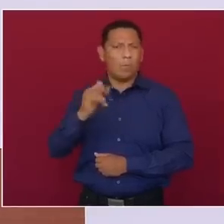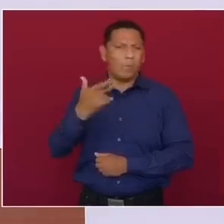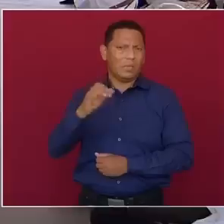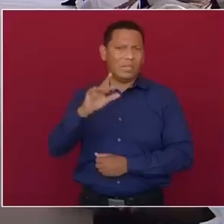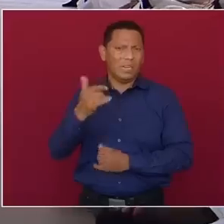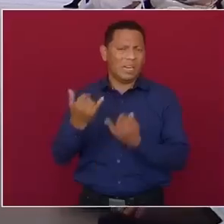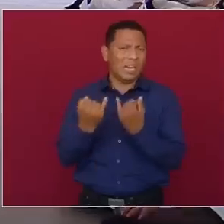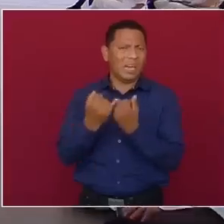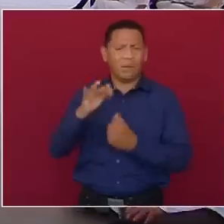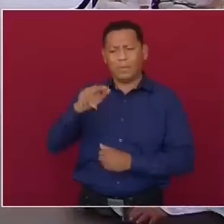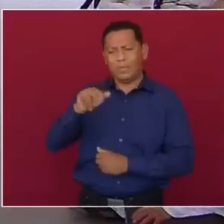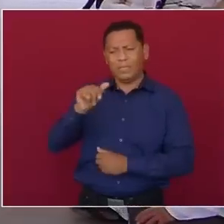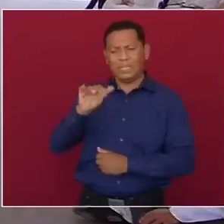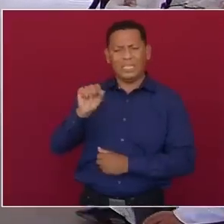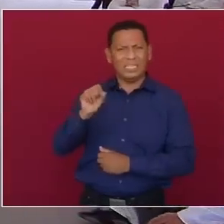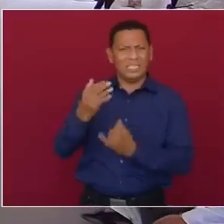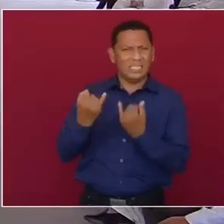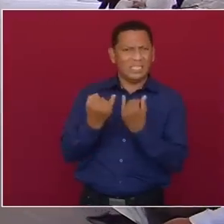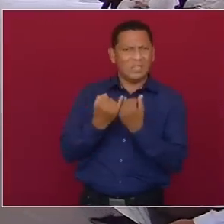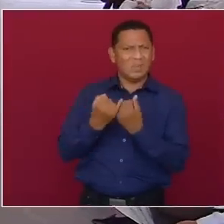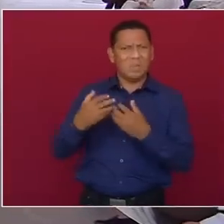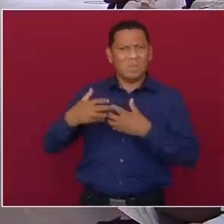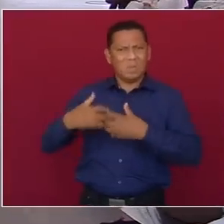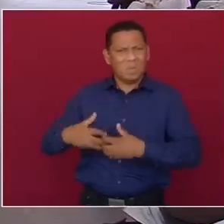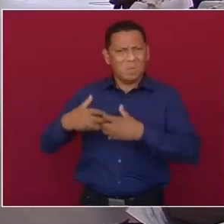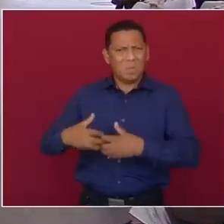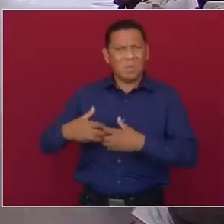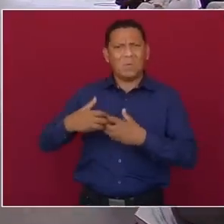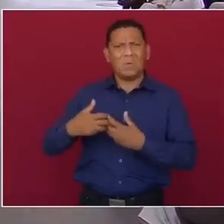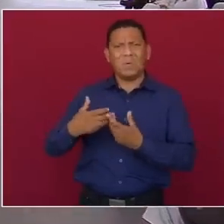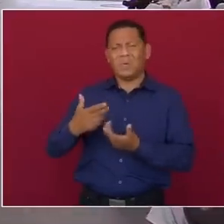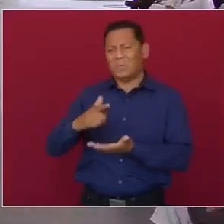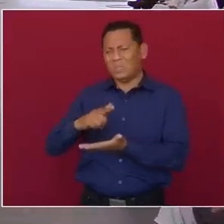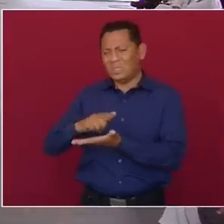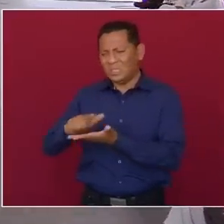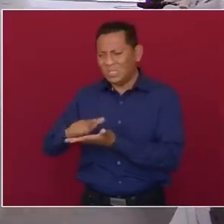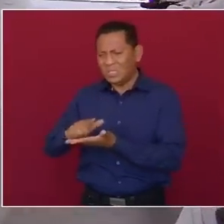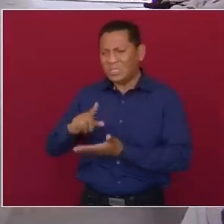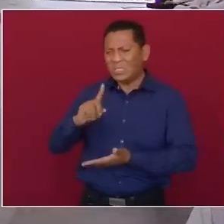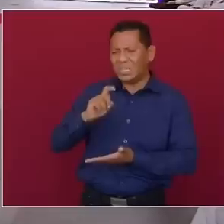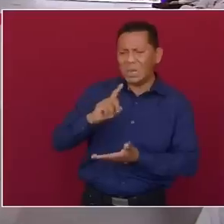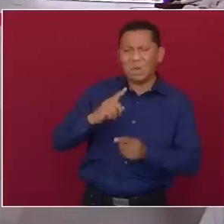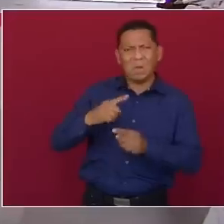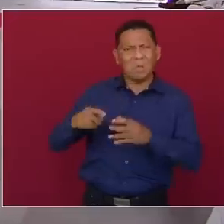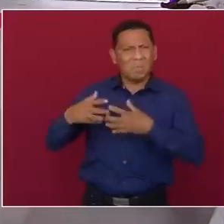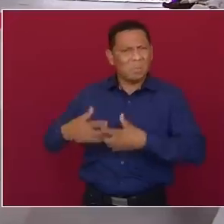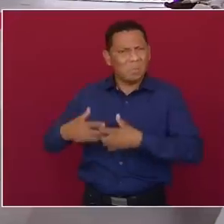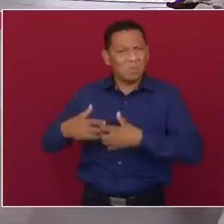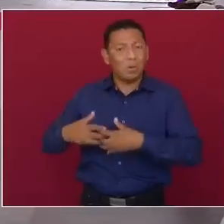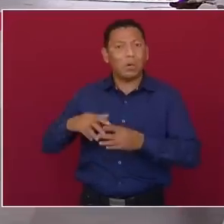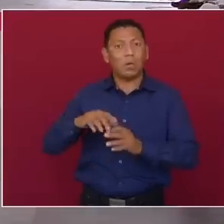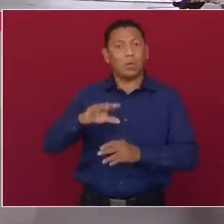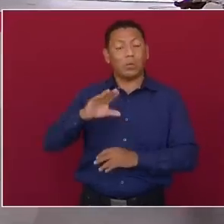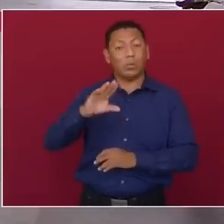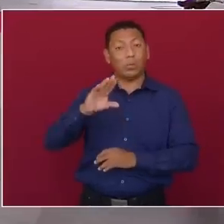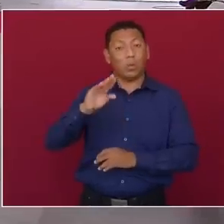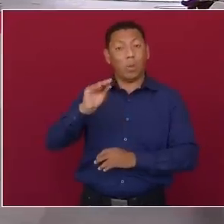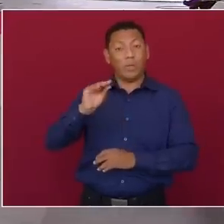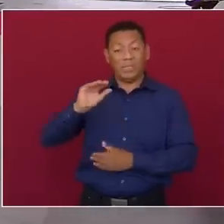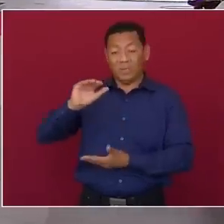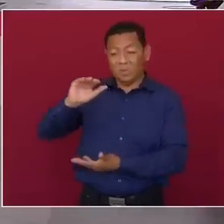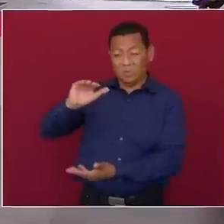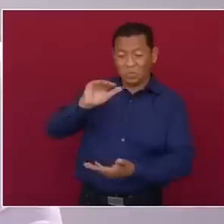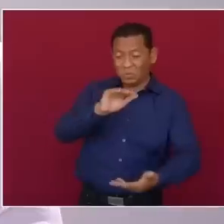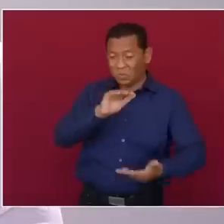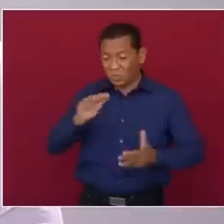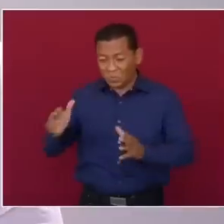aminas, cogeneración, tratamiento de aguas y efluentes. 90 tanques de